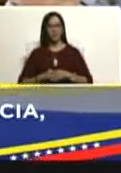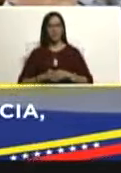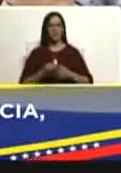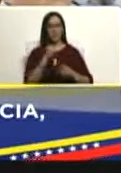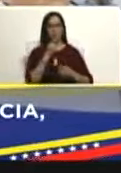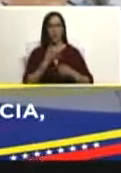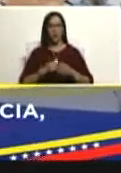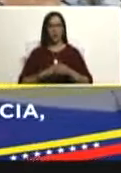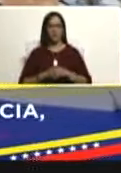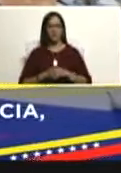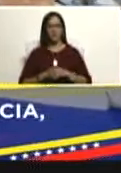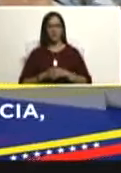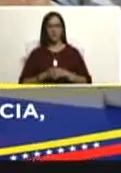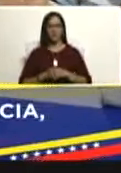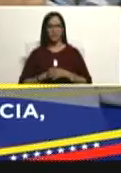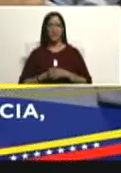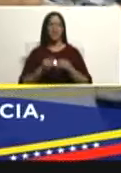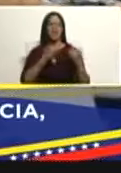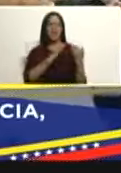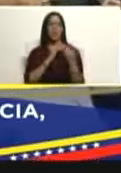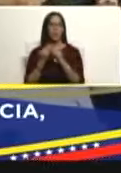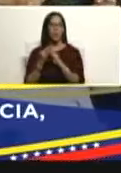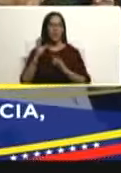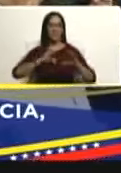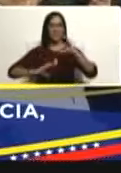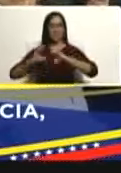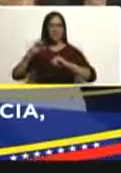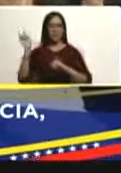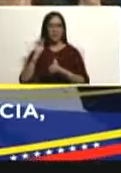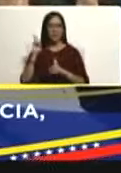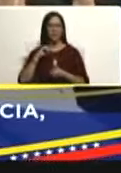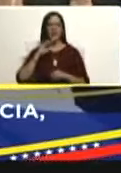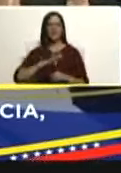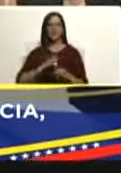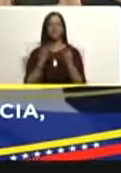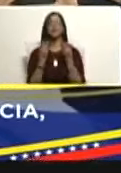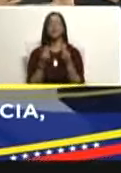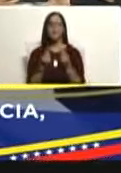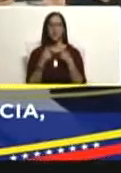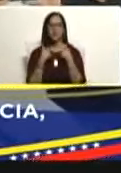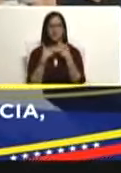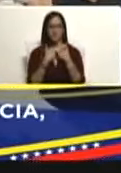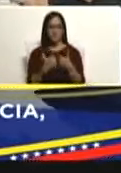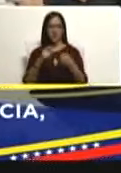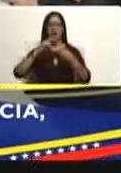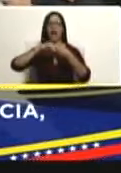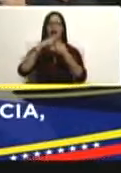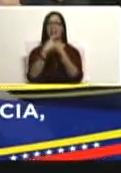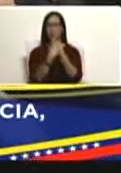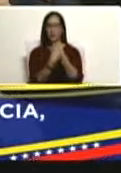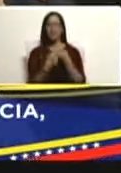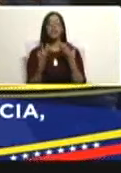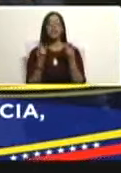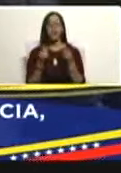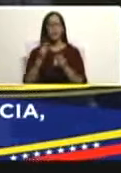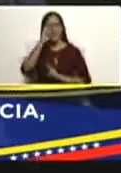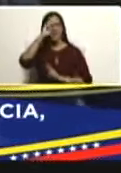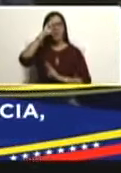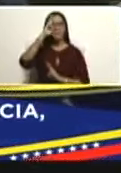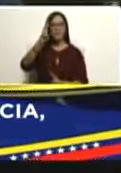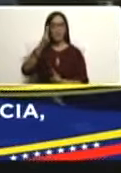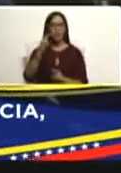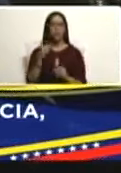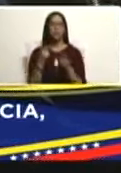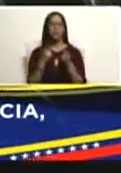Afortunadamente, la comunidad científica de Venezuela está muy bien articulada y es muy respetada por su